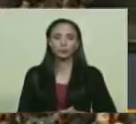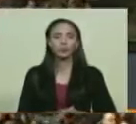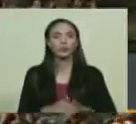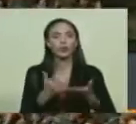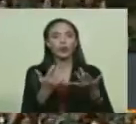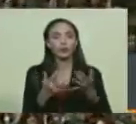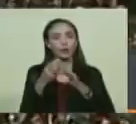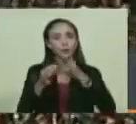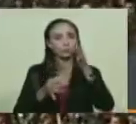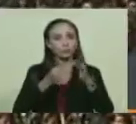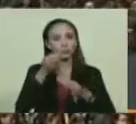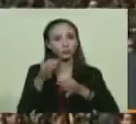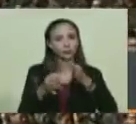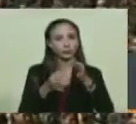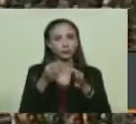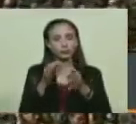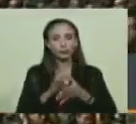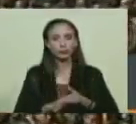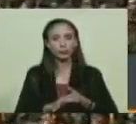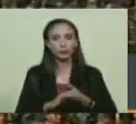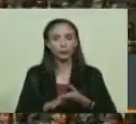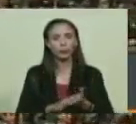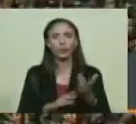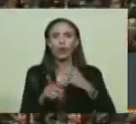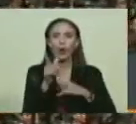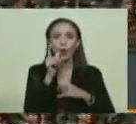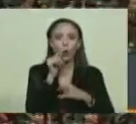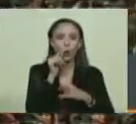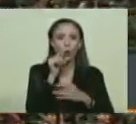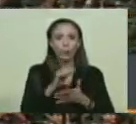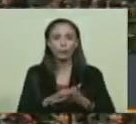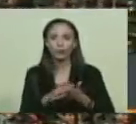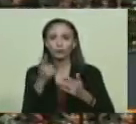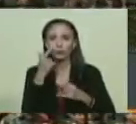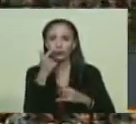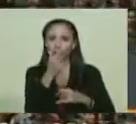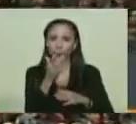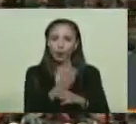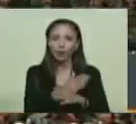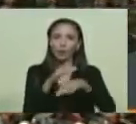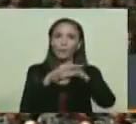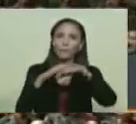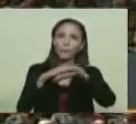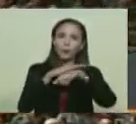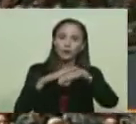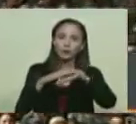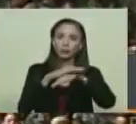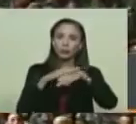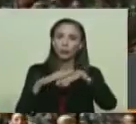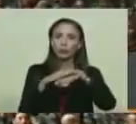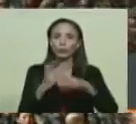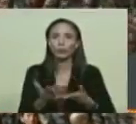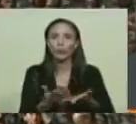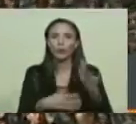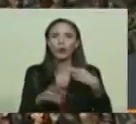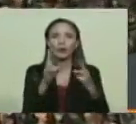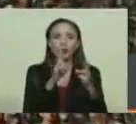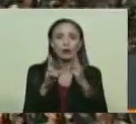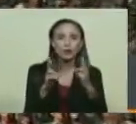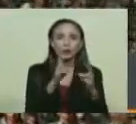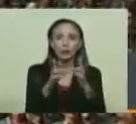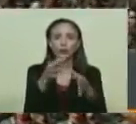Palabras por parte del ciudadano mayor general Néstor Luis Reverol Torres, ministro del Poder Popular para Relaciones